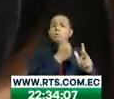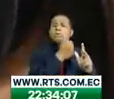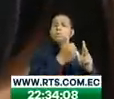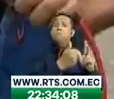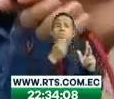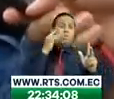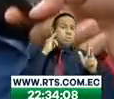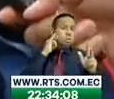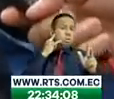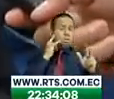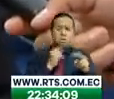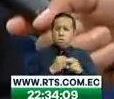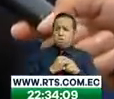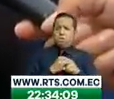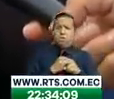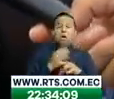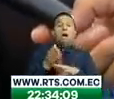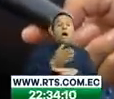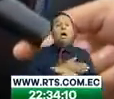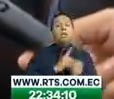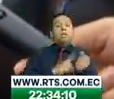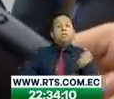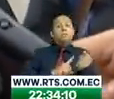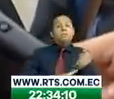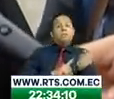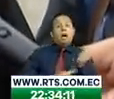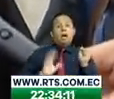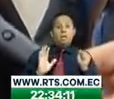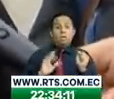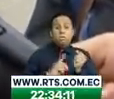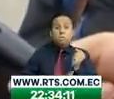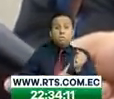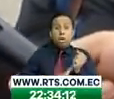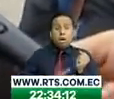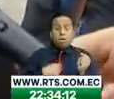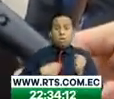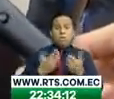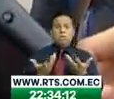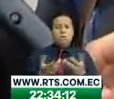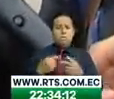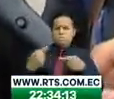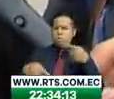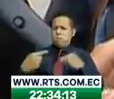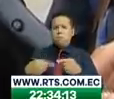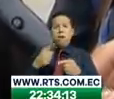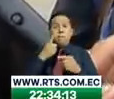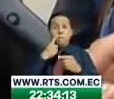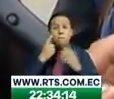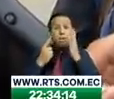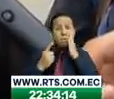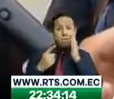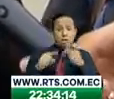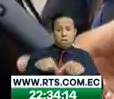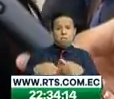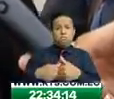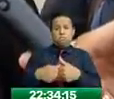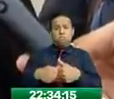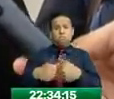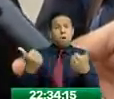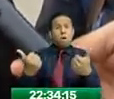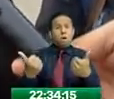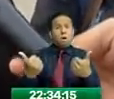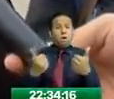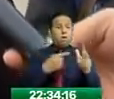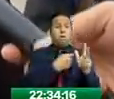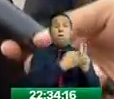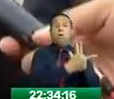hizo. Que el día que mi hermano se separó de ellas no quisieron quedarse con ellas. Pero ellas lo único que dijeron es que yo me quiero quedar con mi papi. Lo único que